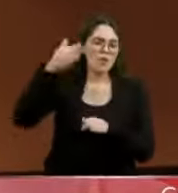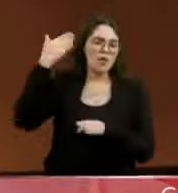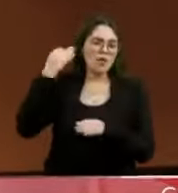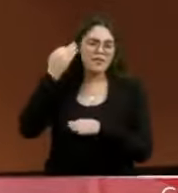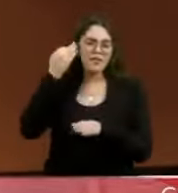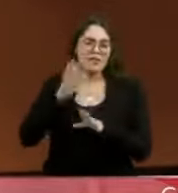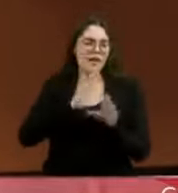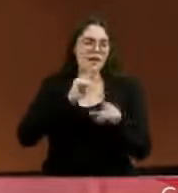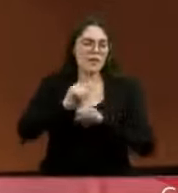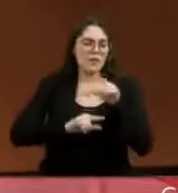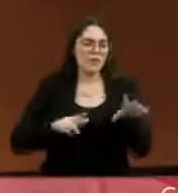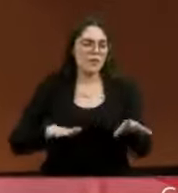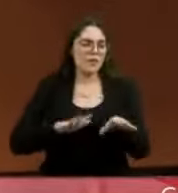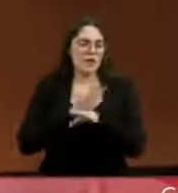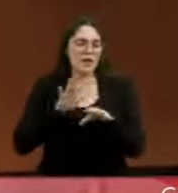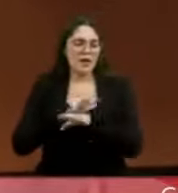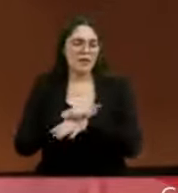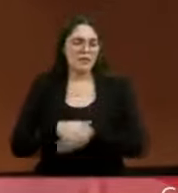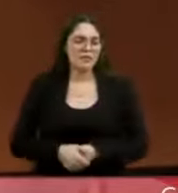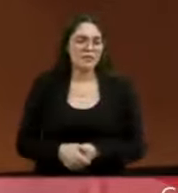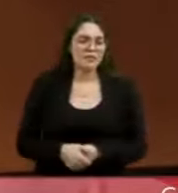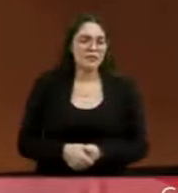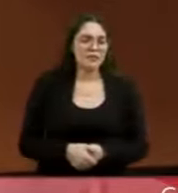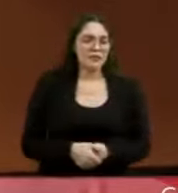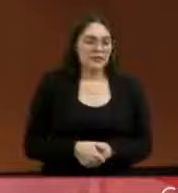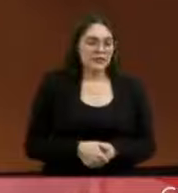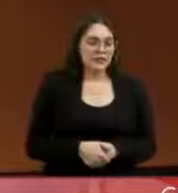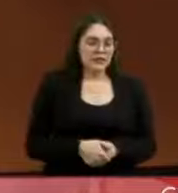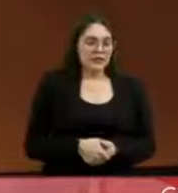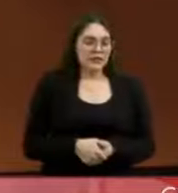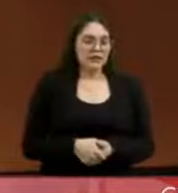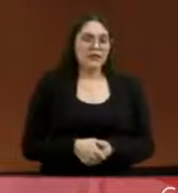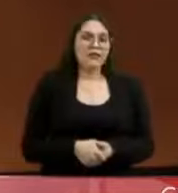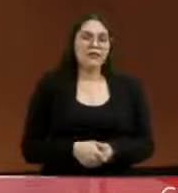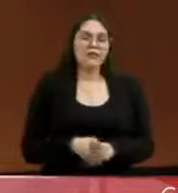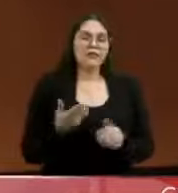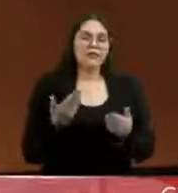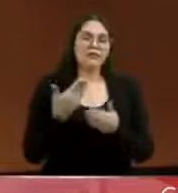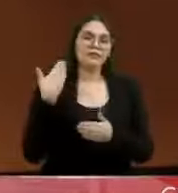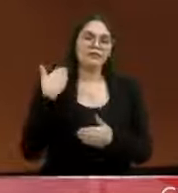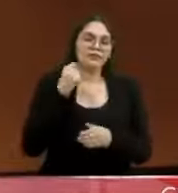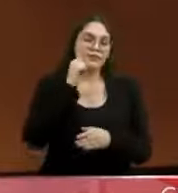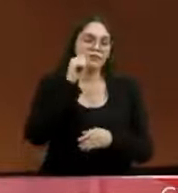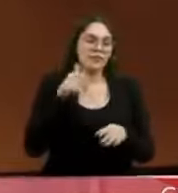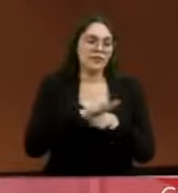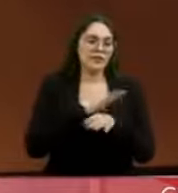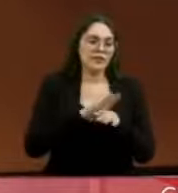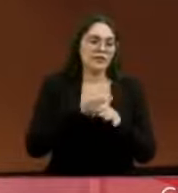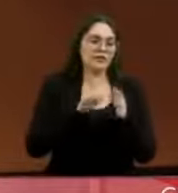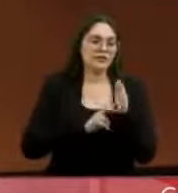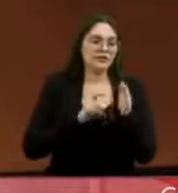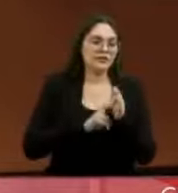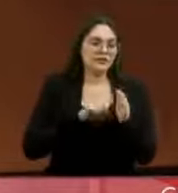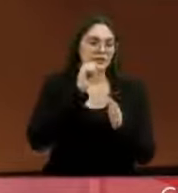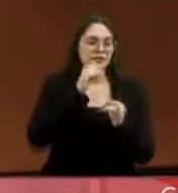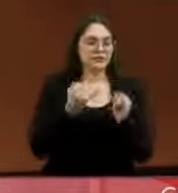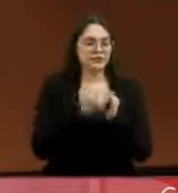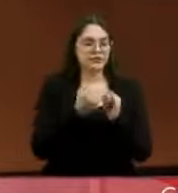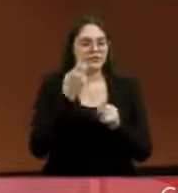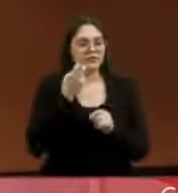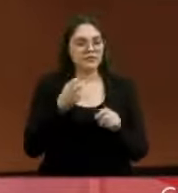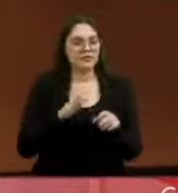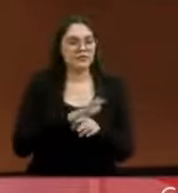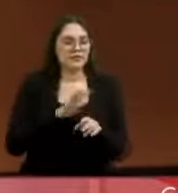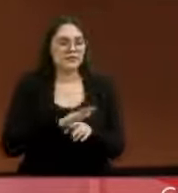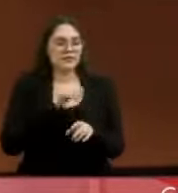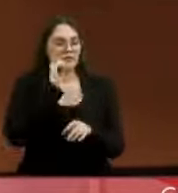tiempos. Acabo de firmar la declaratoria de reforma constitucional del Poder Judicial para